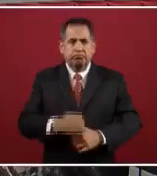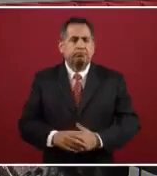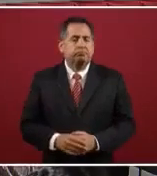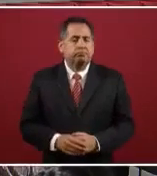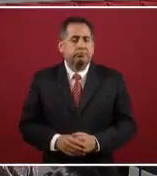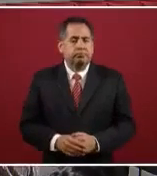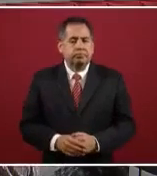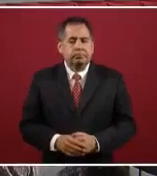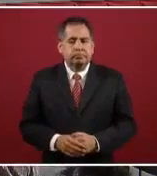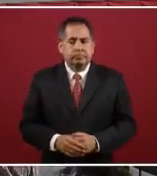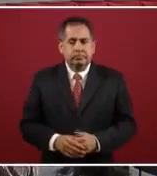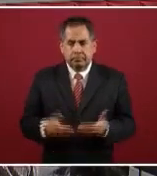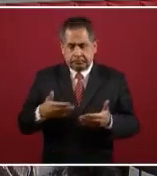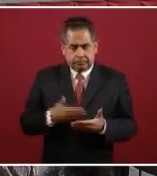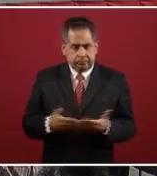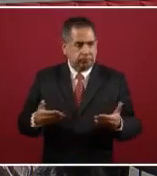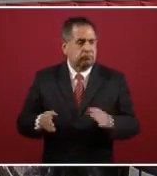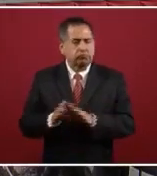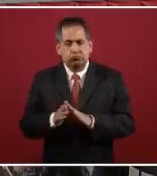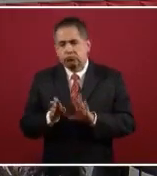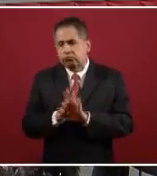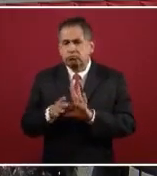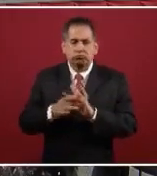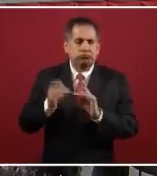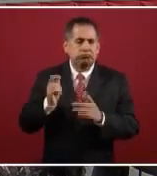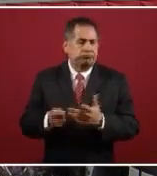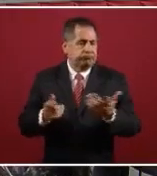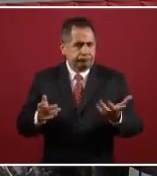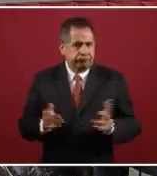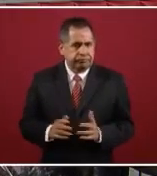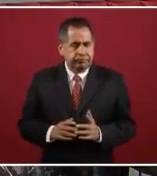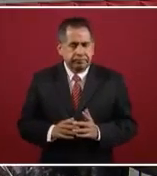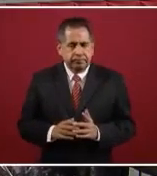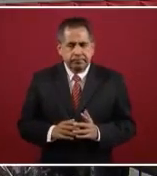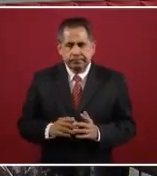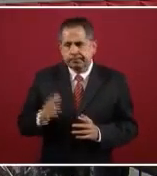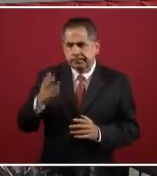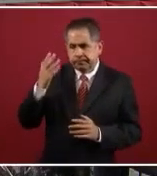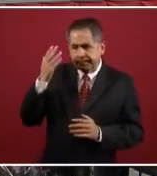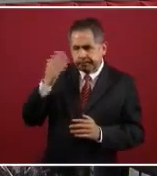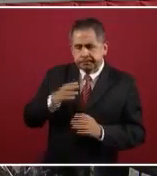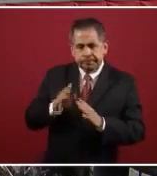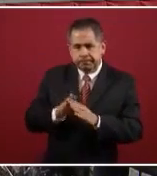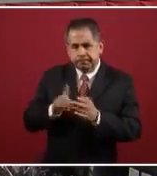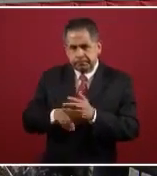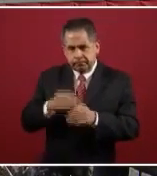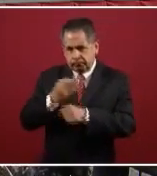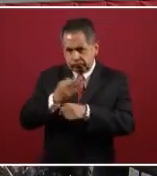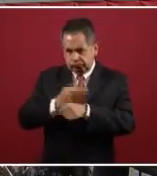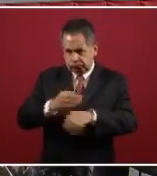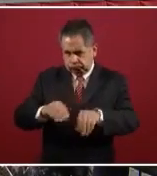En la actualidad, como se va a saber ahora,